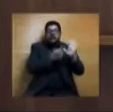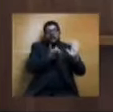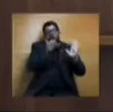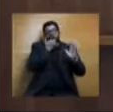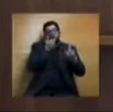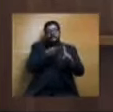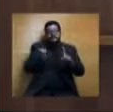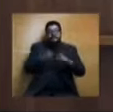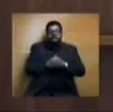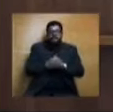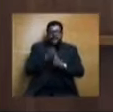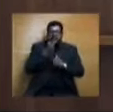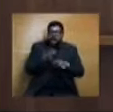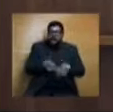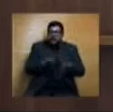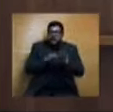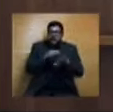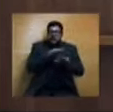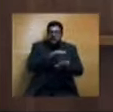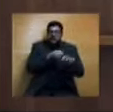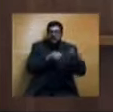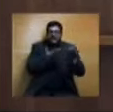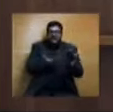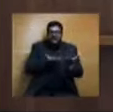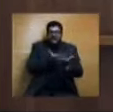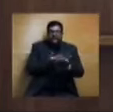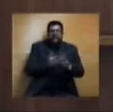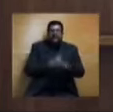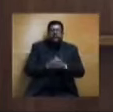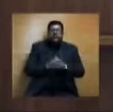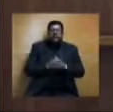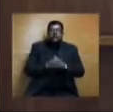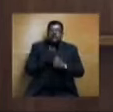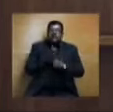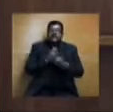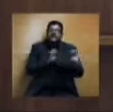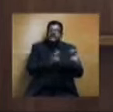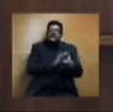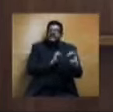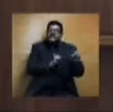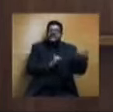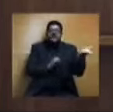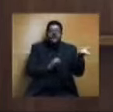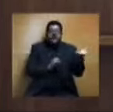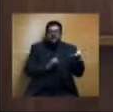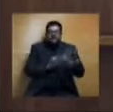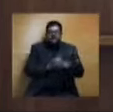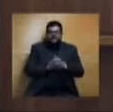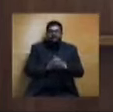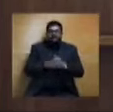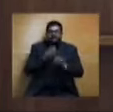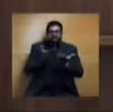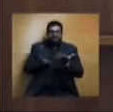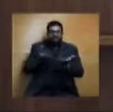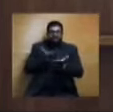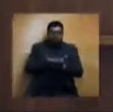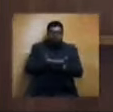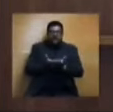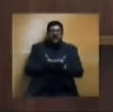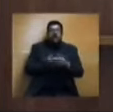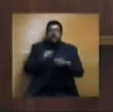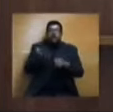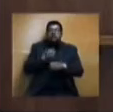Electoral, aplicable al caso sometido a conocimiento, lo que no sucedió en la especie. De igual modo, se proponen ineficaces el resto de